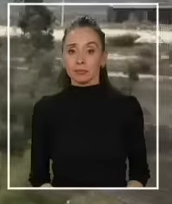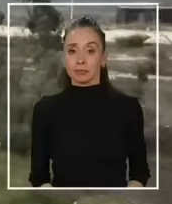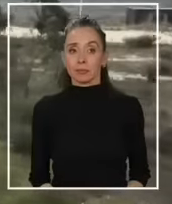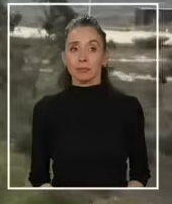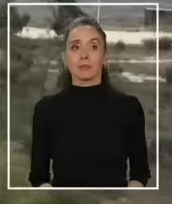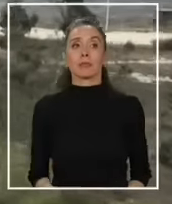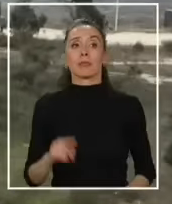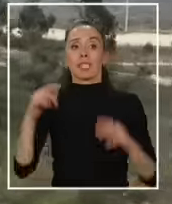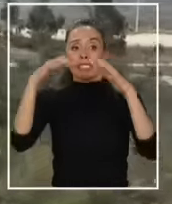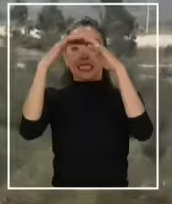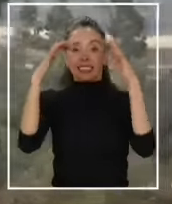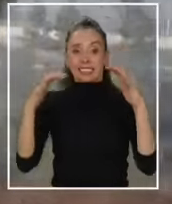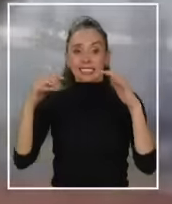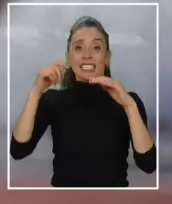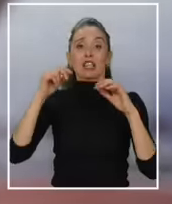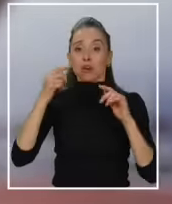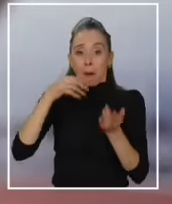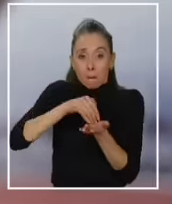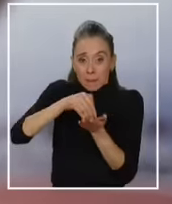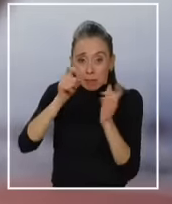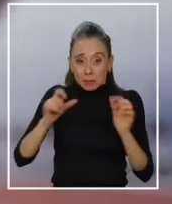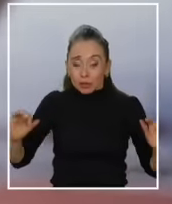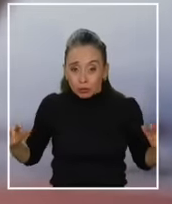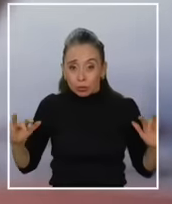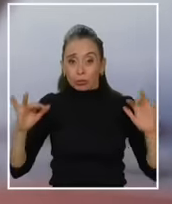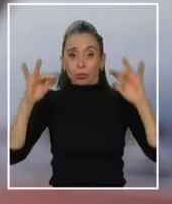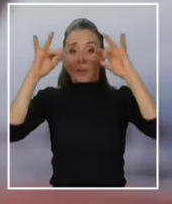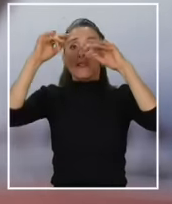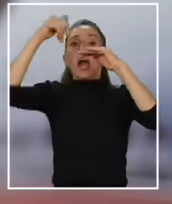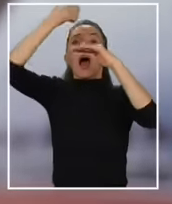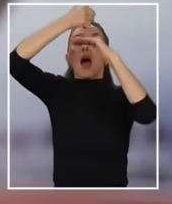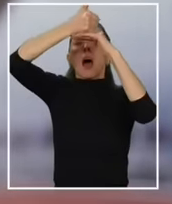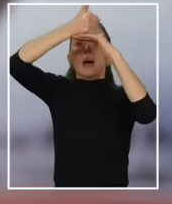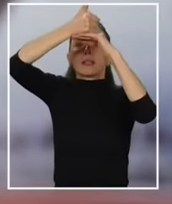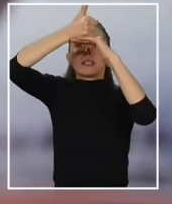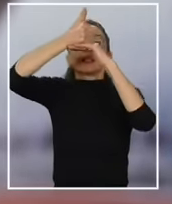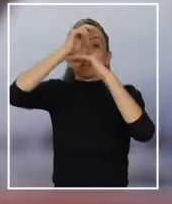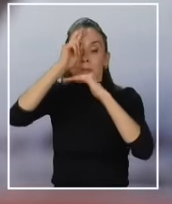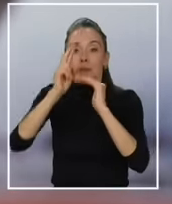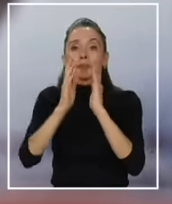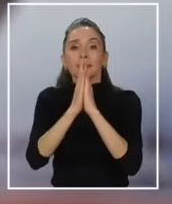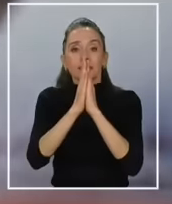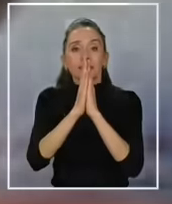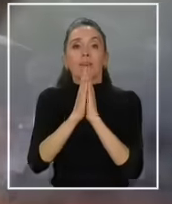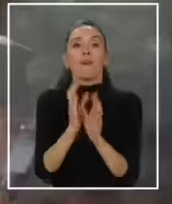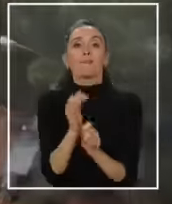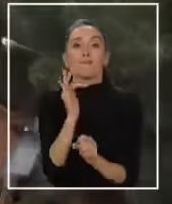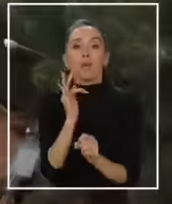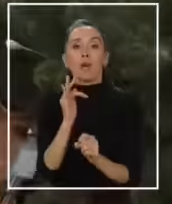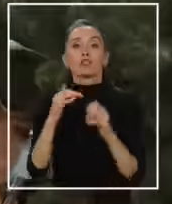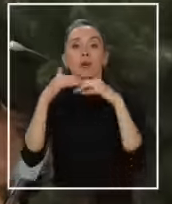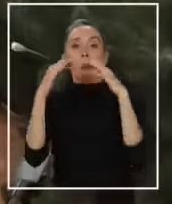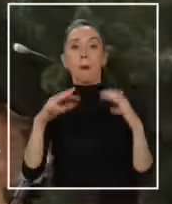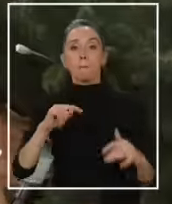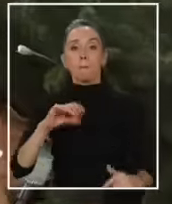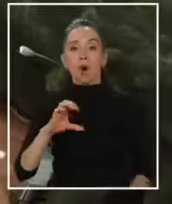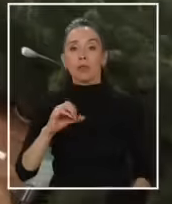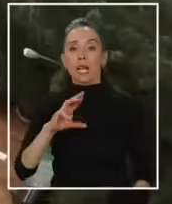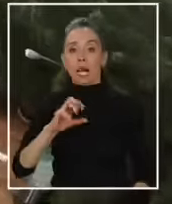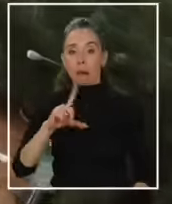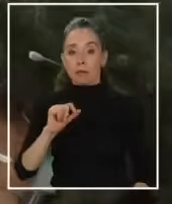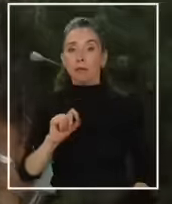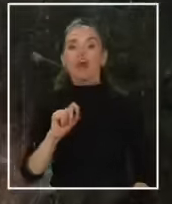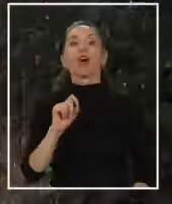En la cima del cerro donde subieran miles de personas existe este santuario, administrado por la Fundación Monte Carmelo. El